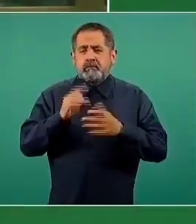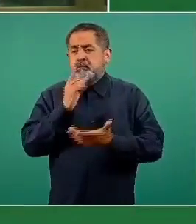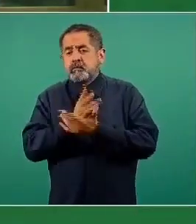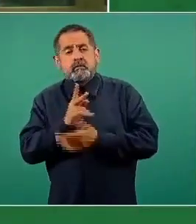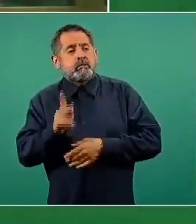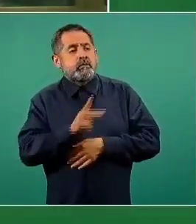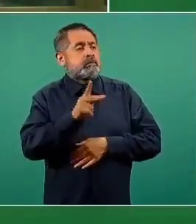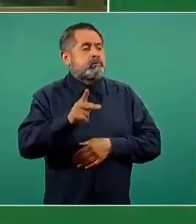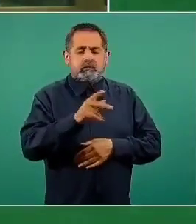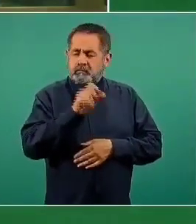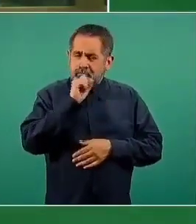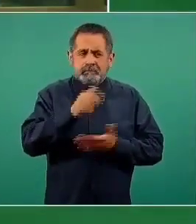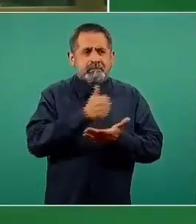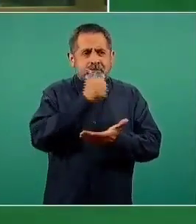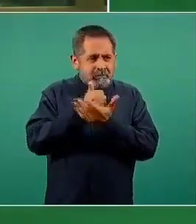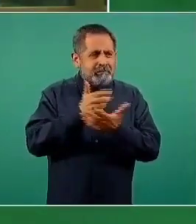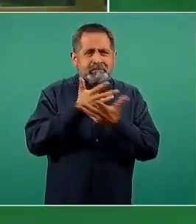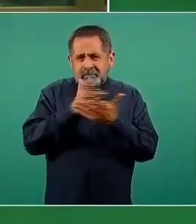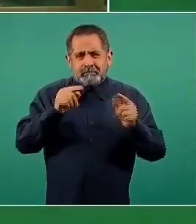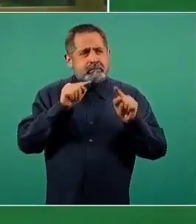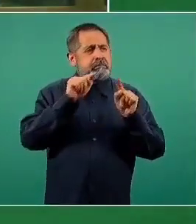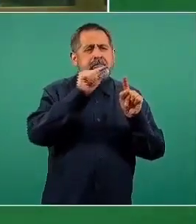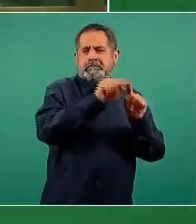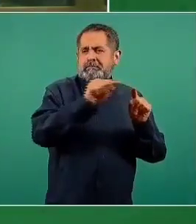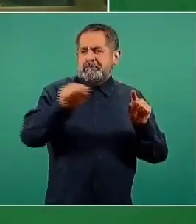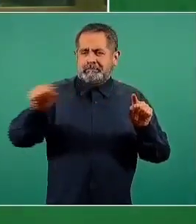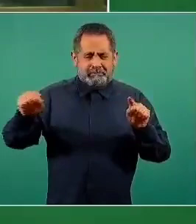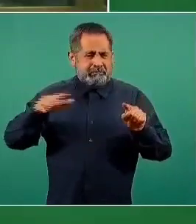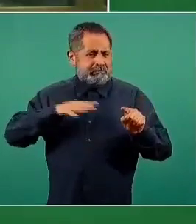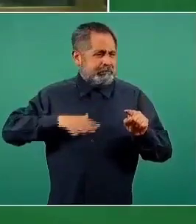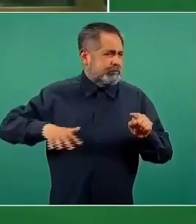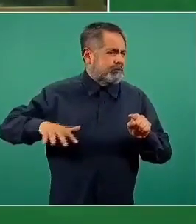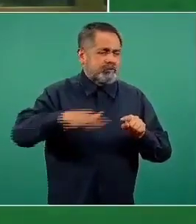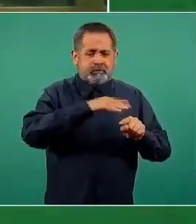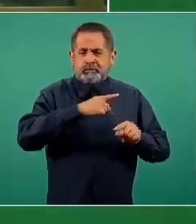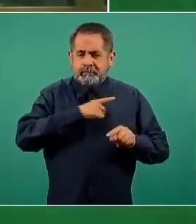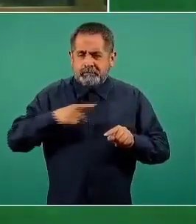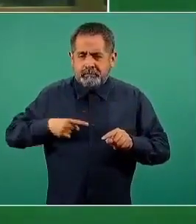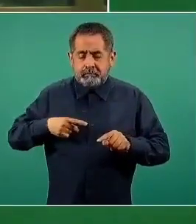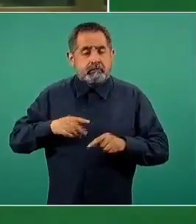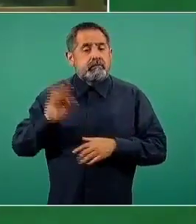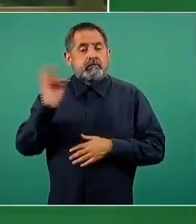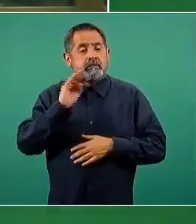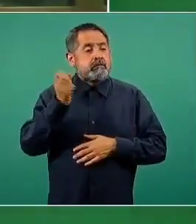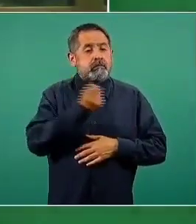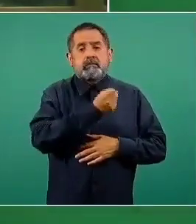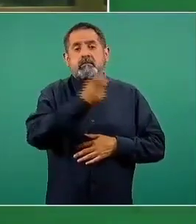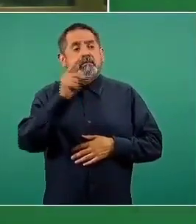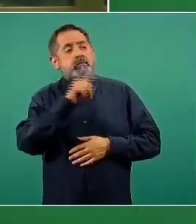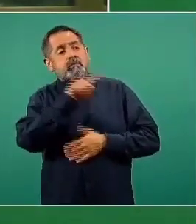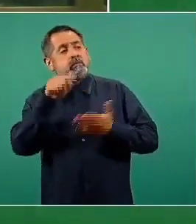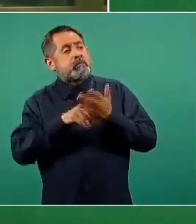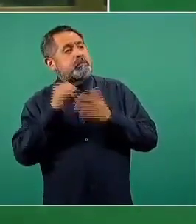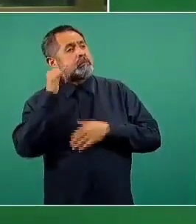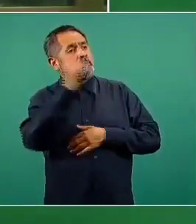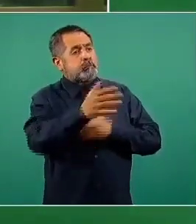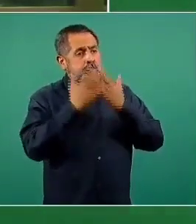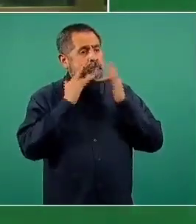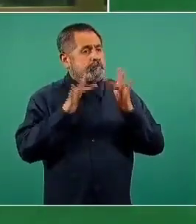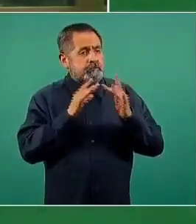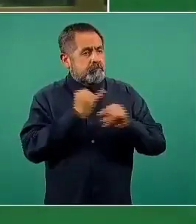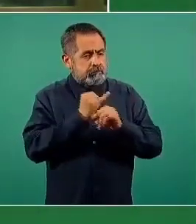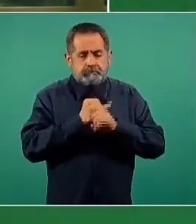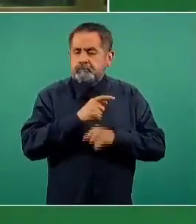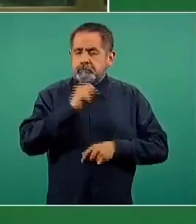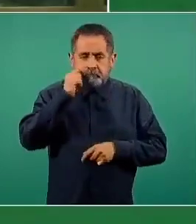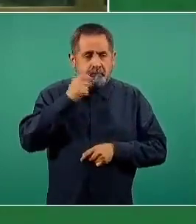rurales, sino también a estos sectores de la población urbana que no tienen acceso a medios electrónicos. La